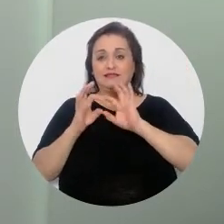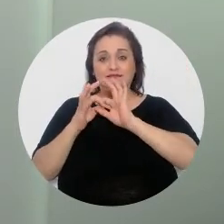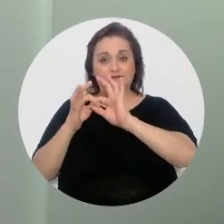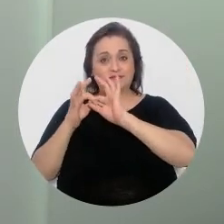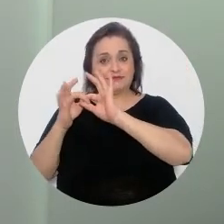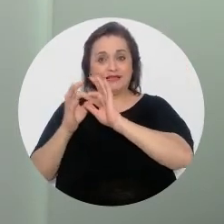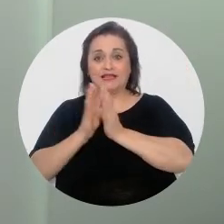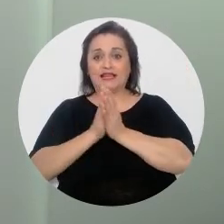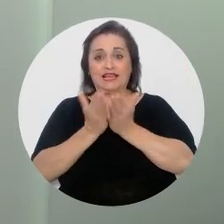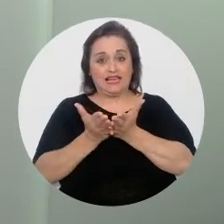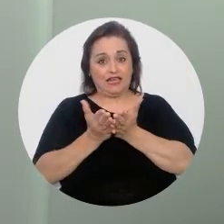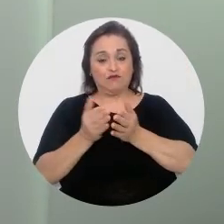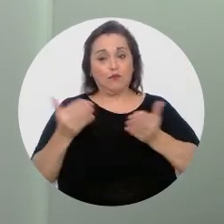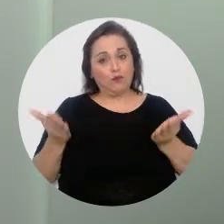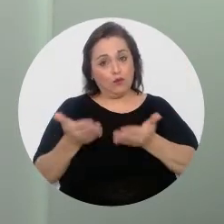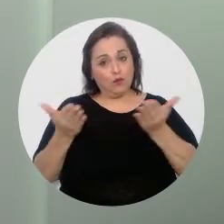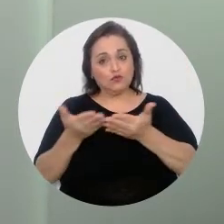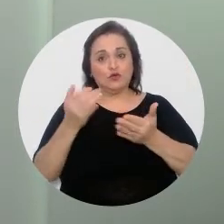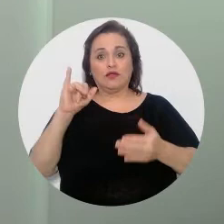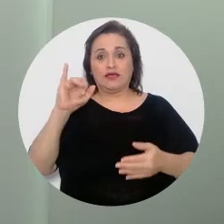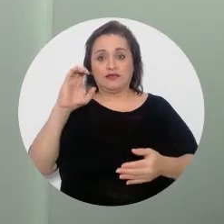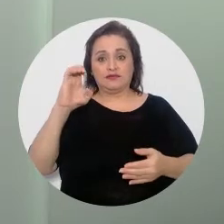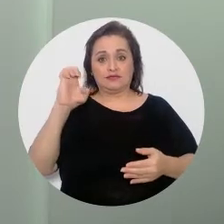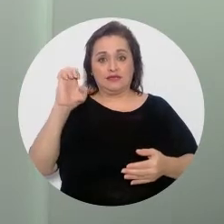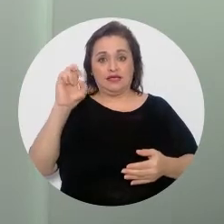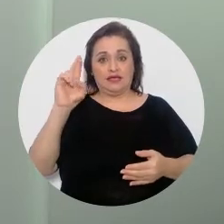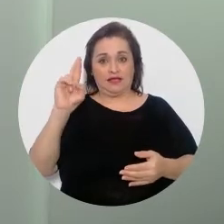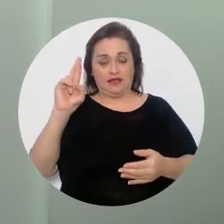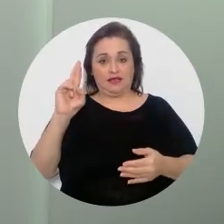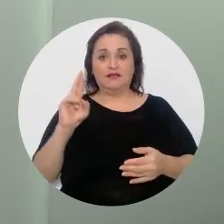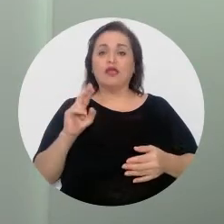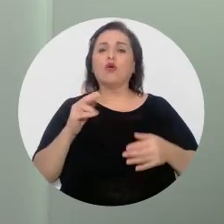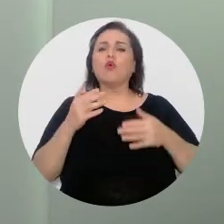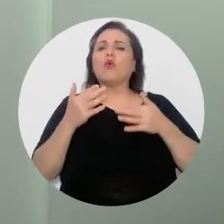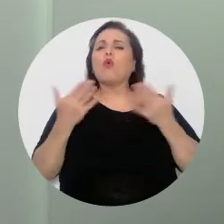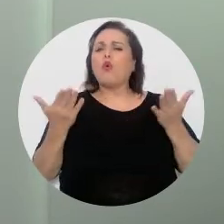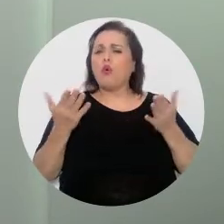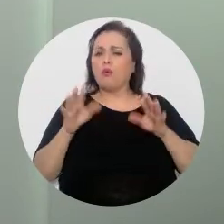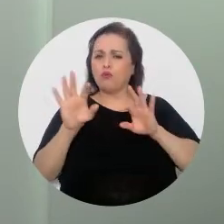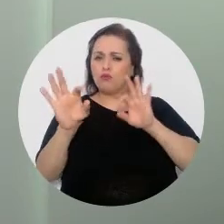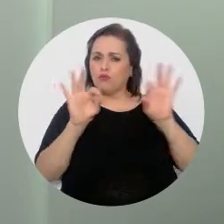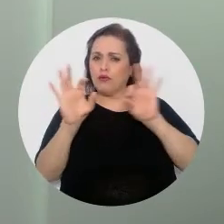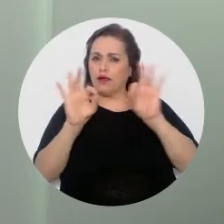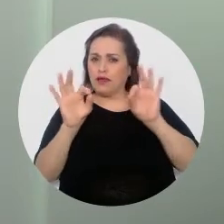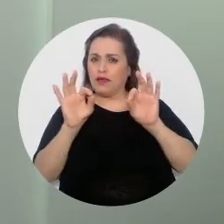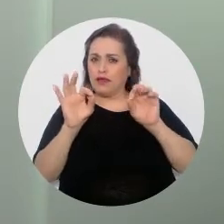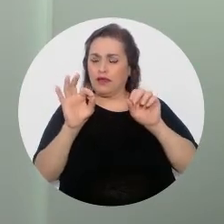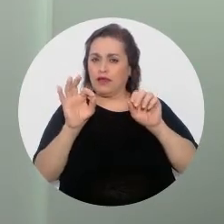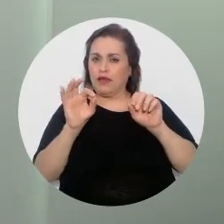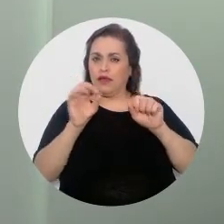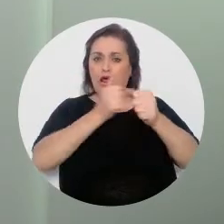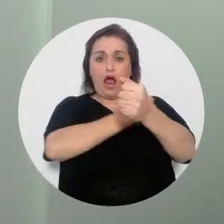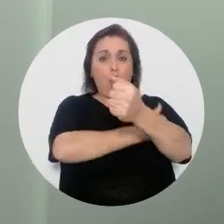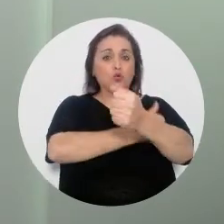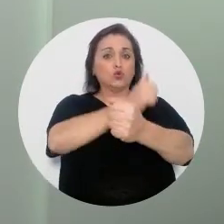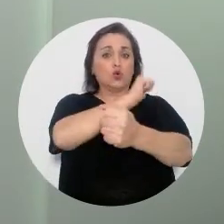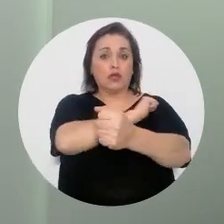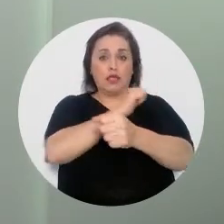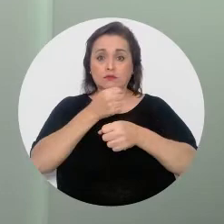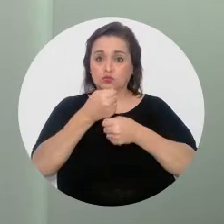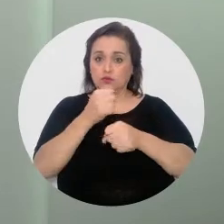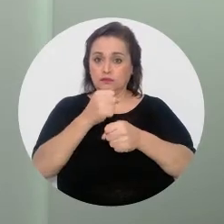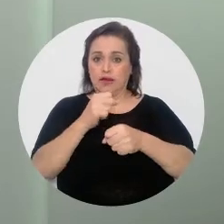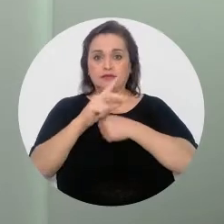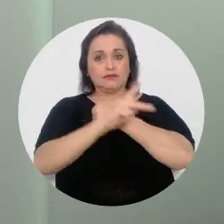entender que promociona el IFET o que ha llevado adelante el IFET, y es cómo se eligen las autoridades municipales en nuestro